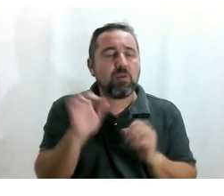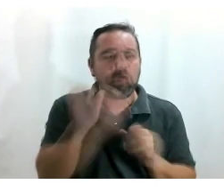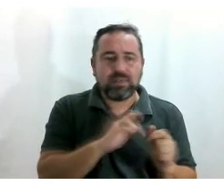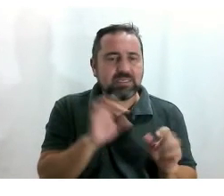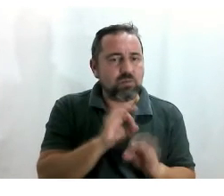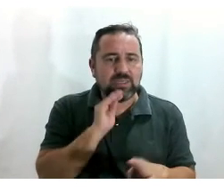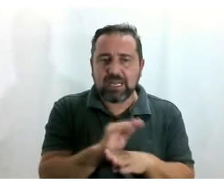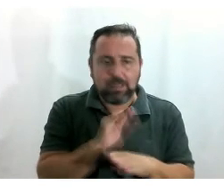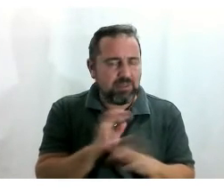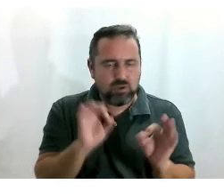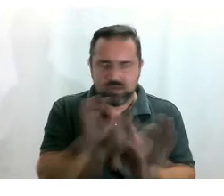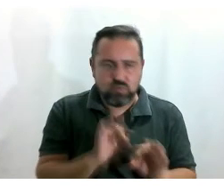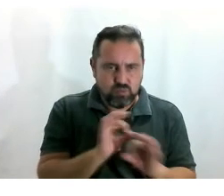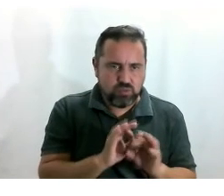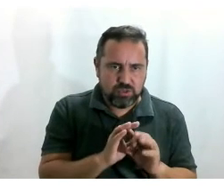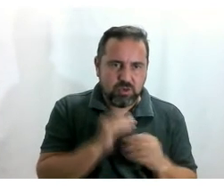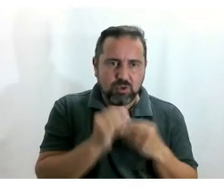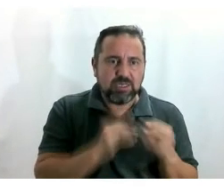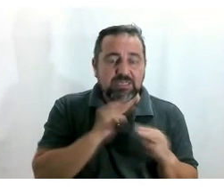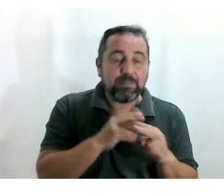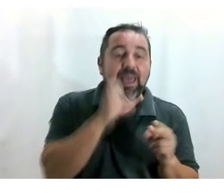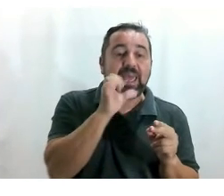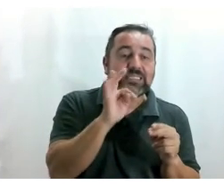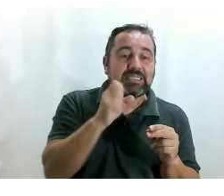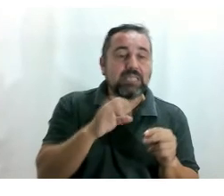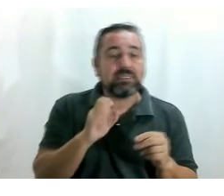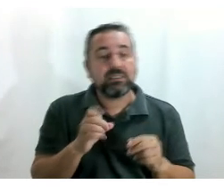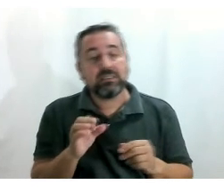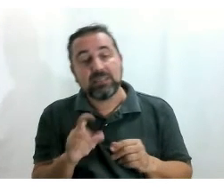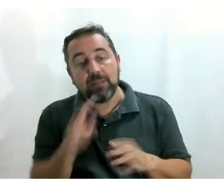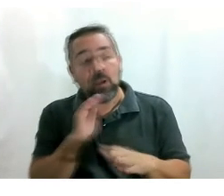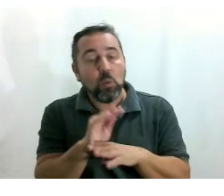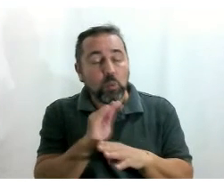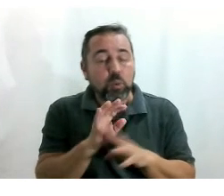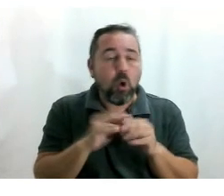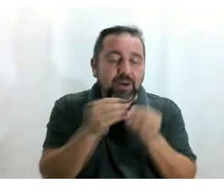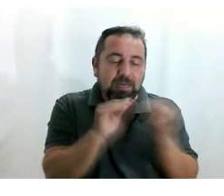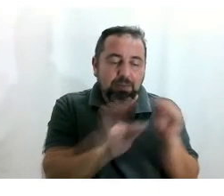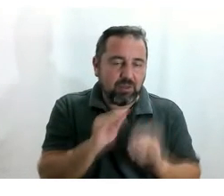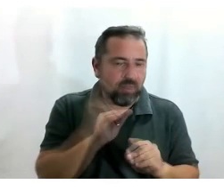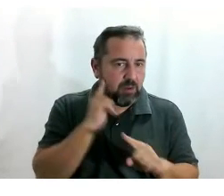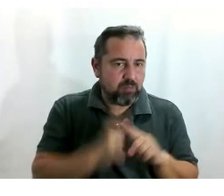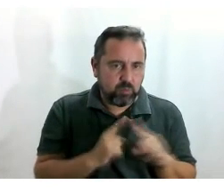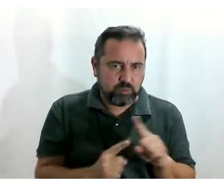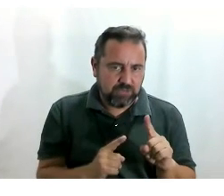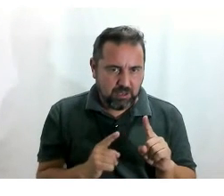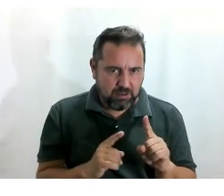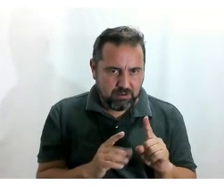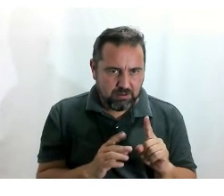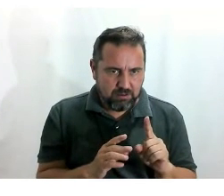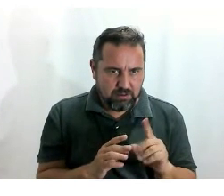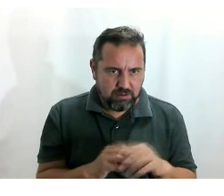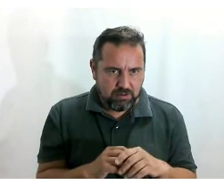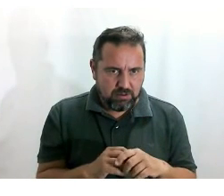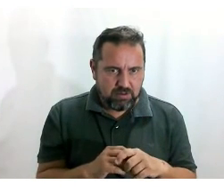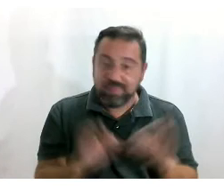tratamiento para utilizando stem cell para la cura o la reparación de la hipoacusia. ¿Vale?